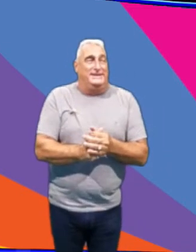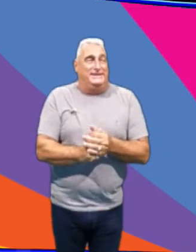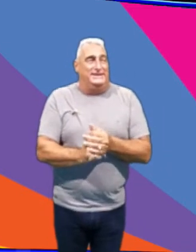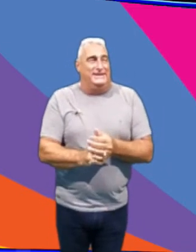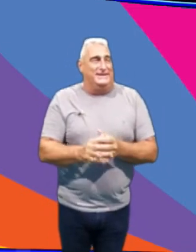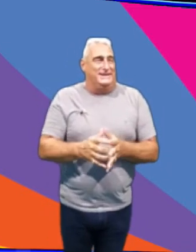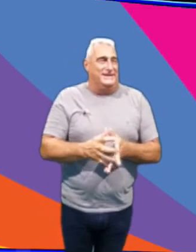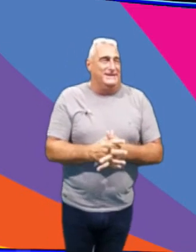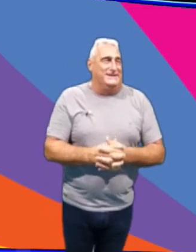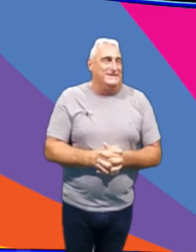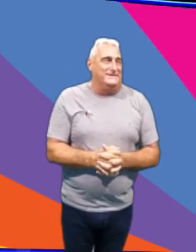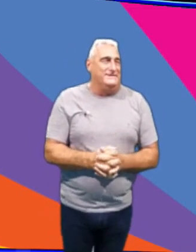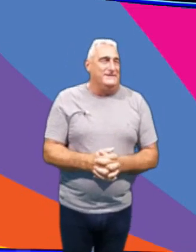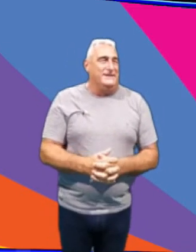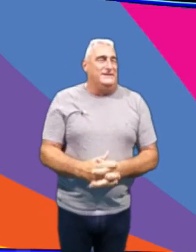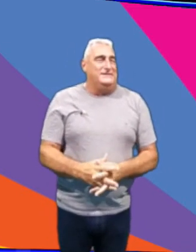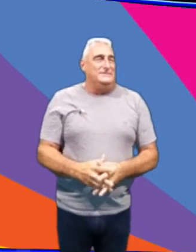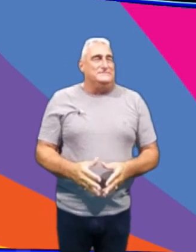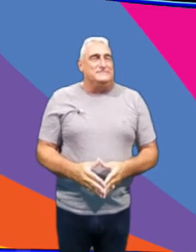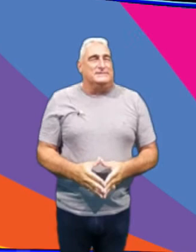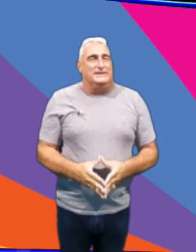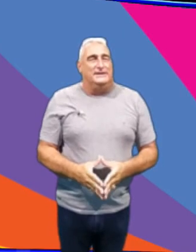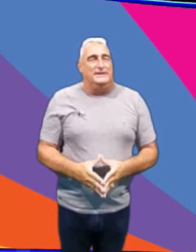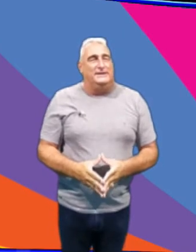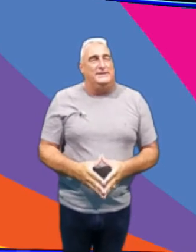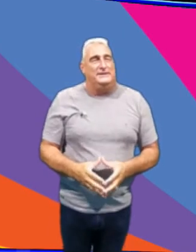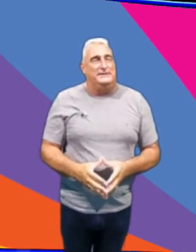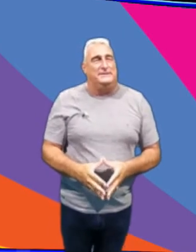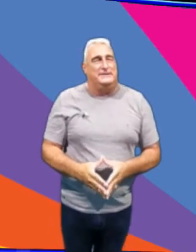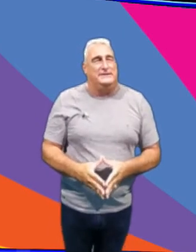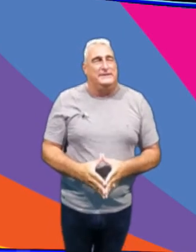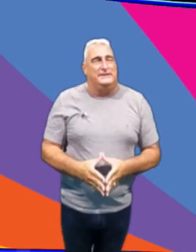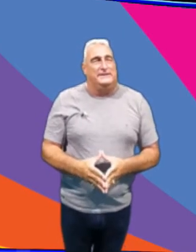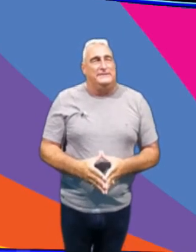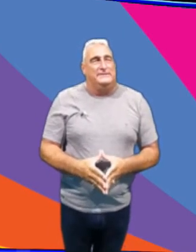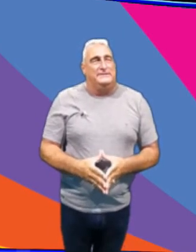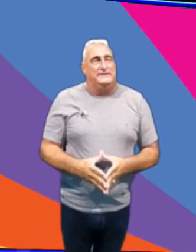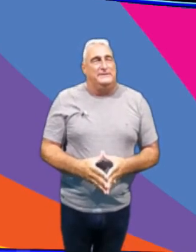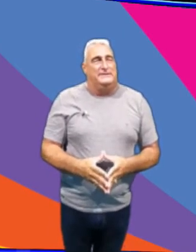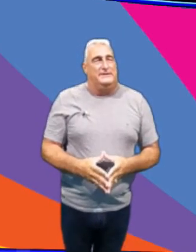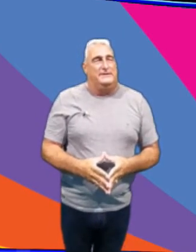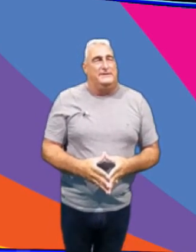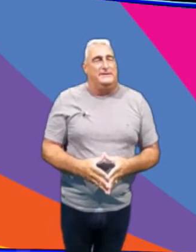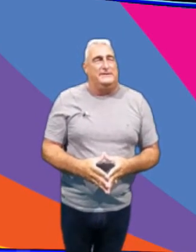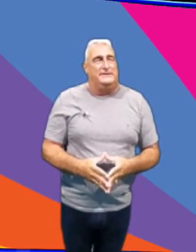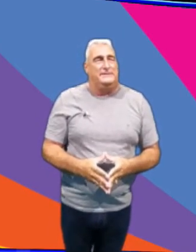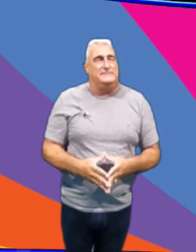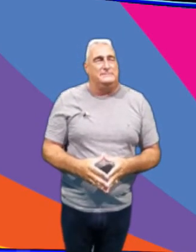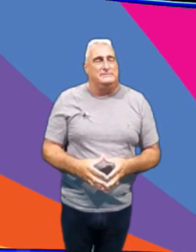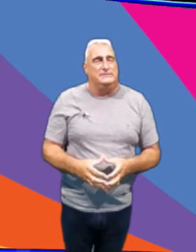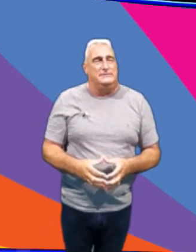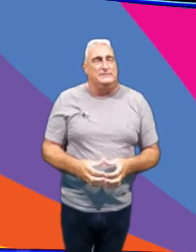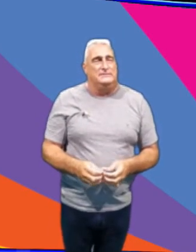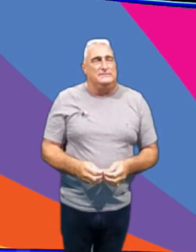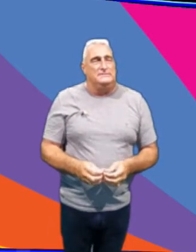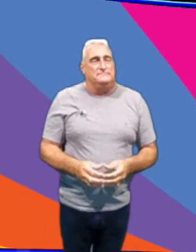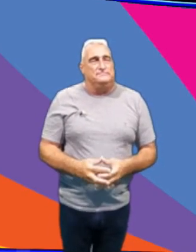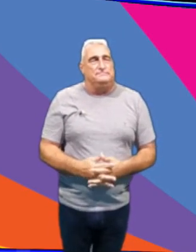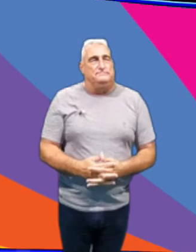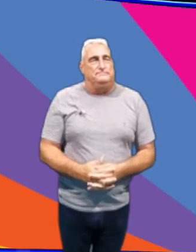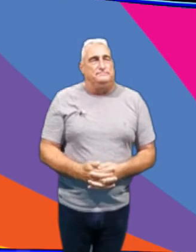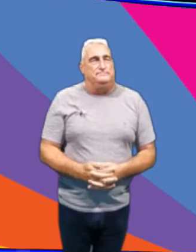Bueno, está el hidrógeno verde, que también me parece que la presencia fuera de la campaña, porque Alberto Fernández quedó